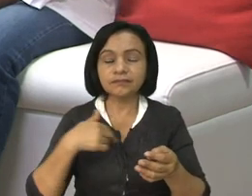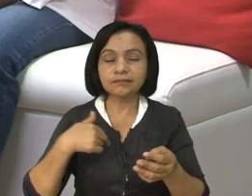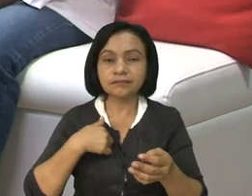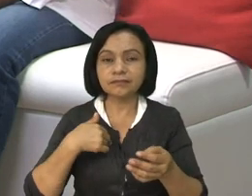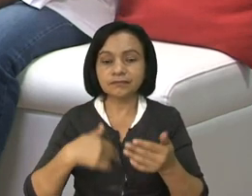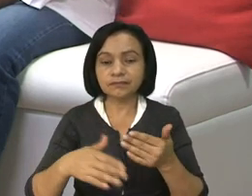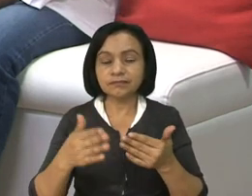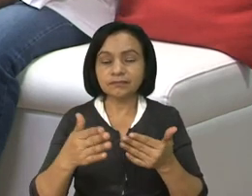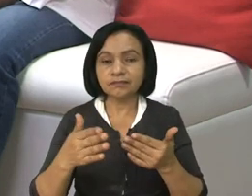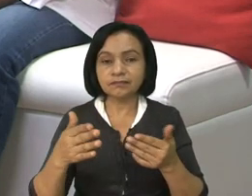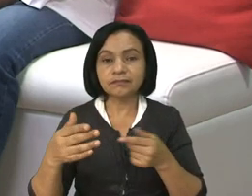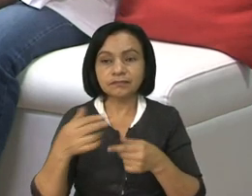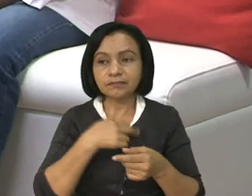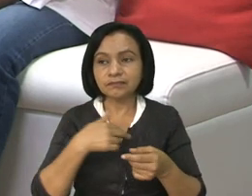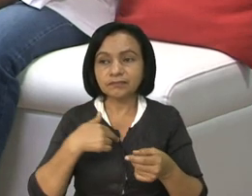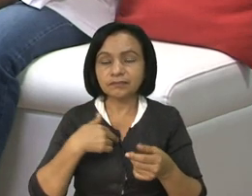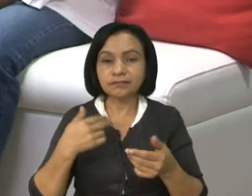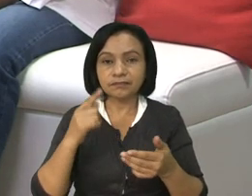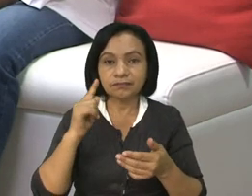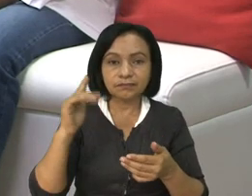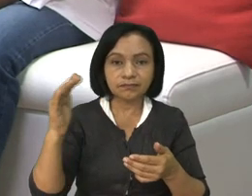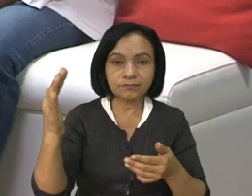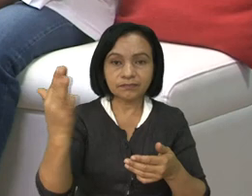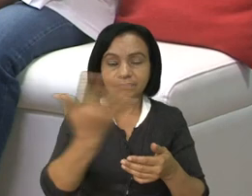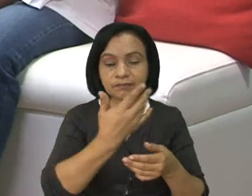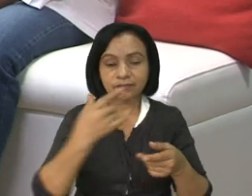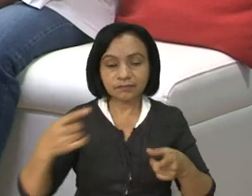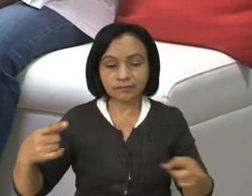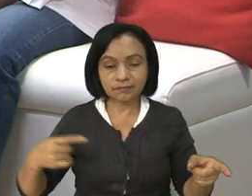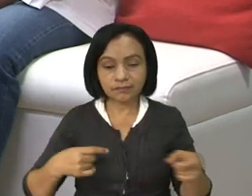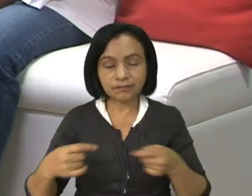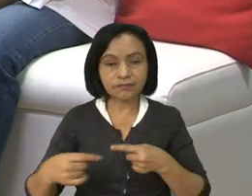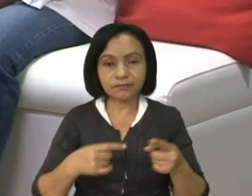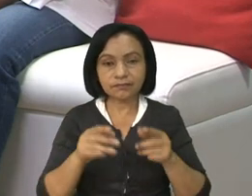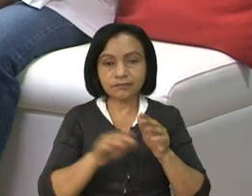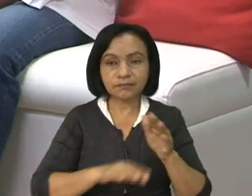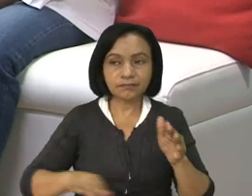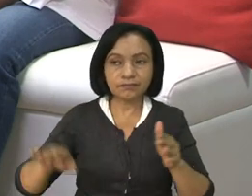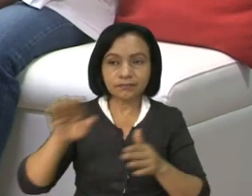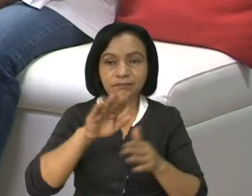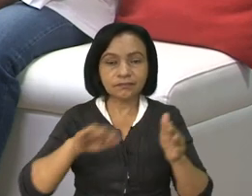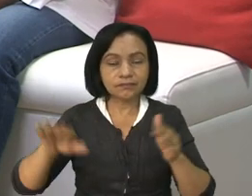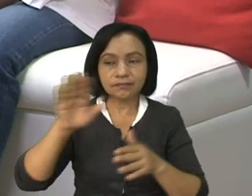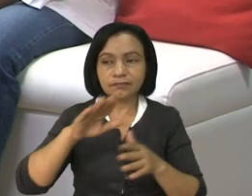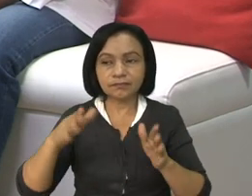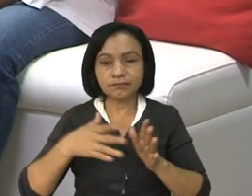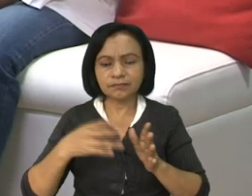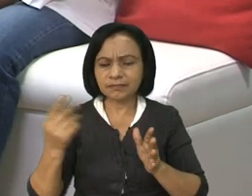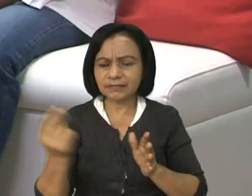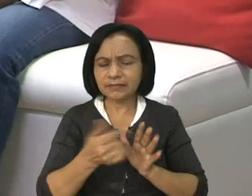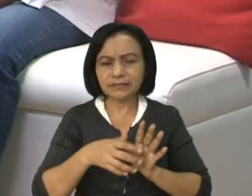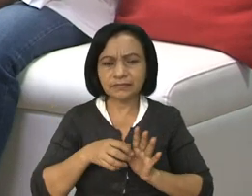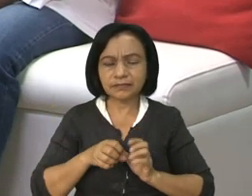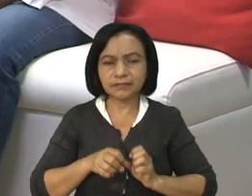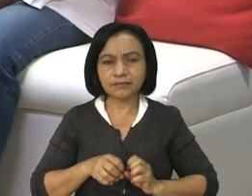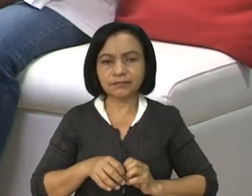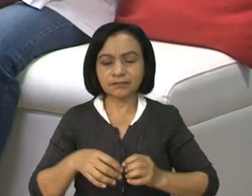esos son los parámetros que te evalúan. De todos esos parásitos que usted me mencionó, ¿cuál es el que más se reproduce rápidamente,